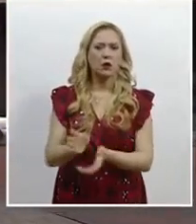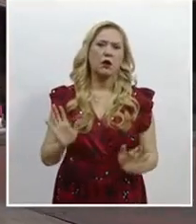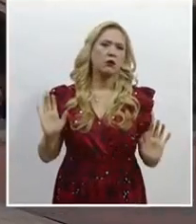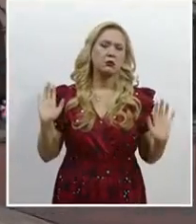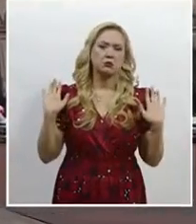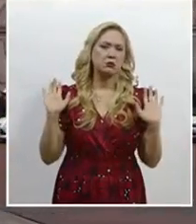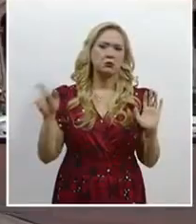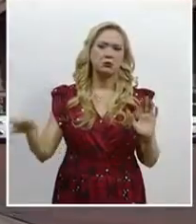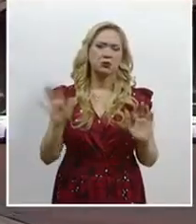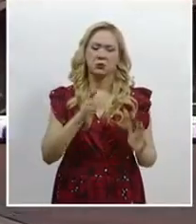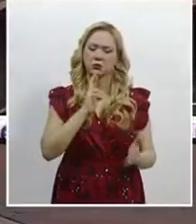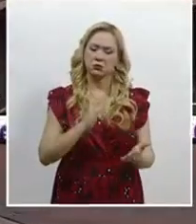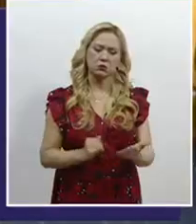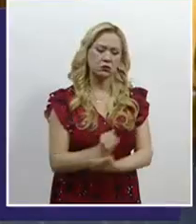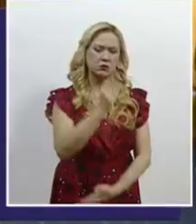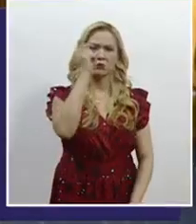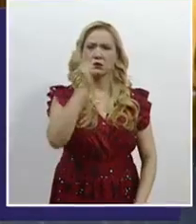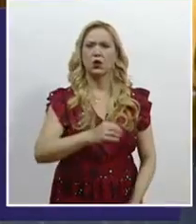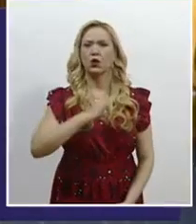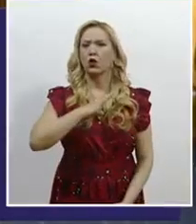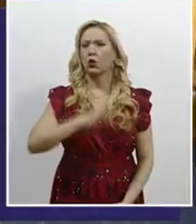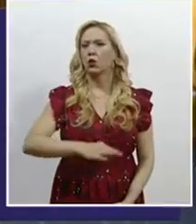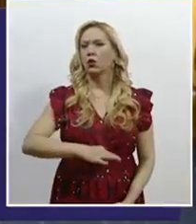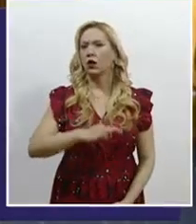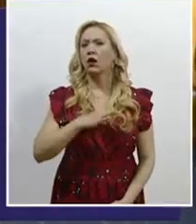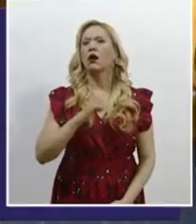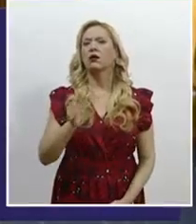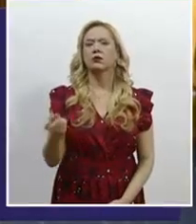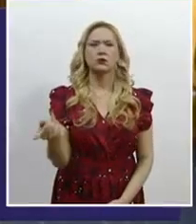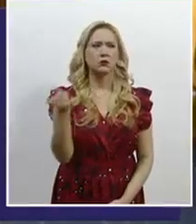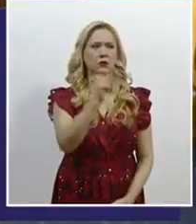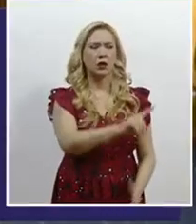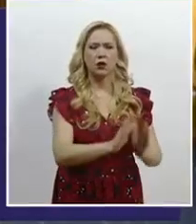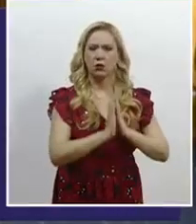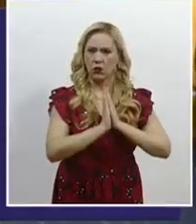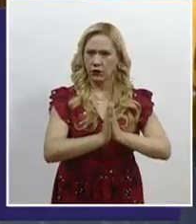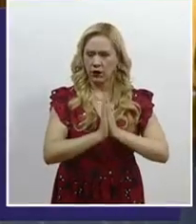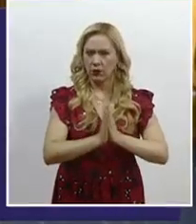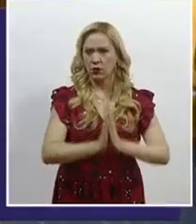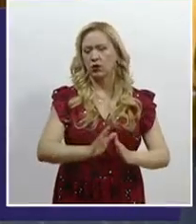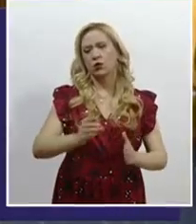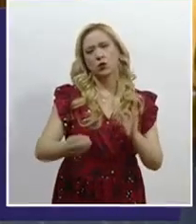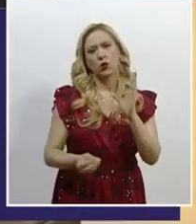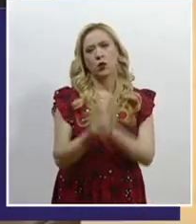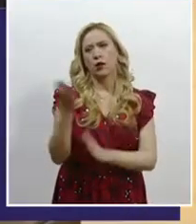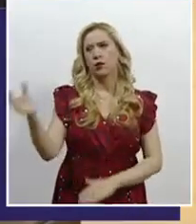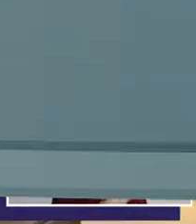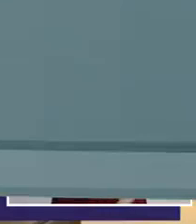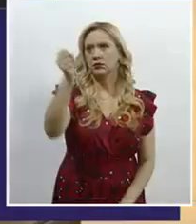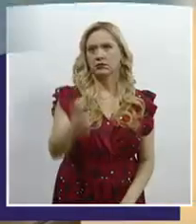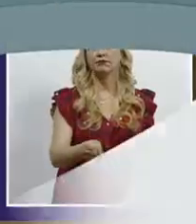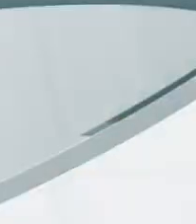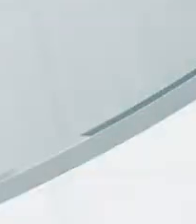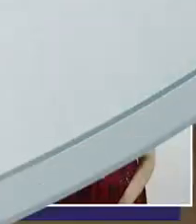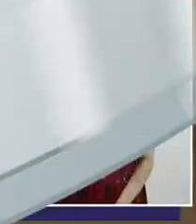resolución de la propia Sala Regional Toluca, que ordenaba al Cabildo tomar protesta al nuevo alcalde.